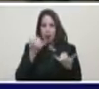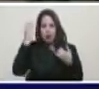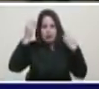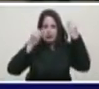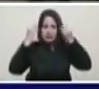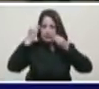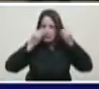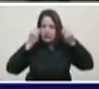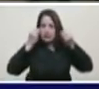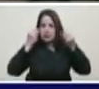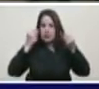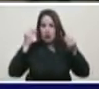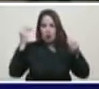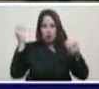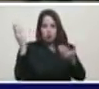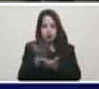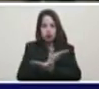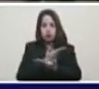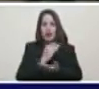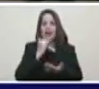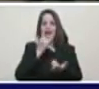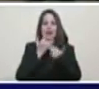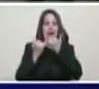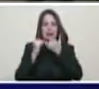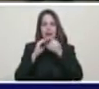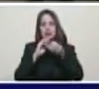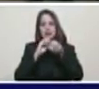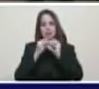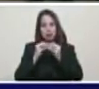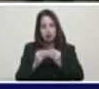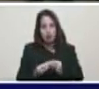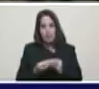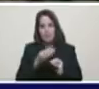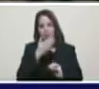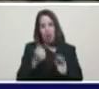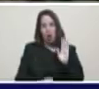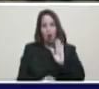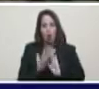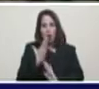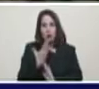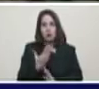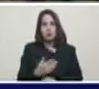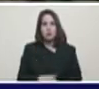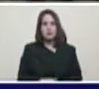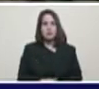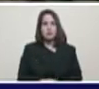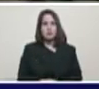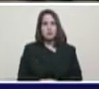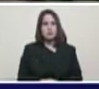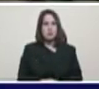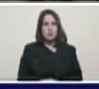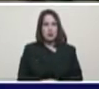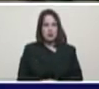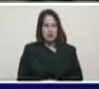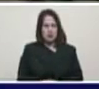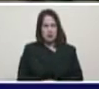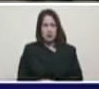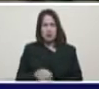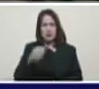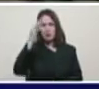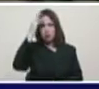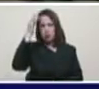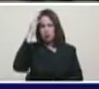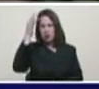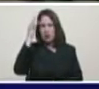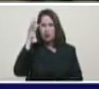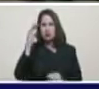saco el hacha y corrijo lo que hay que corregir bueno congreso de viviendas venezolano Gracias